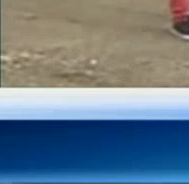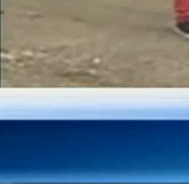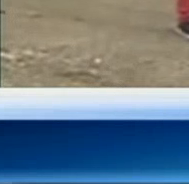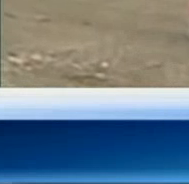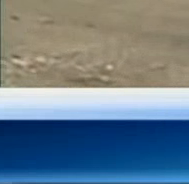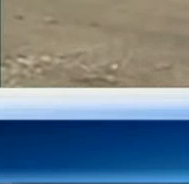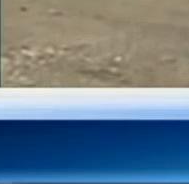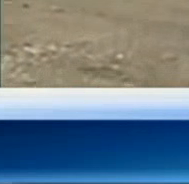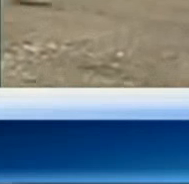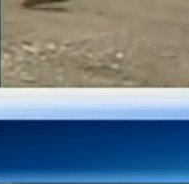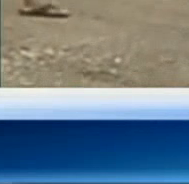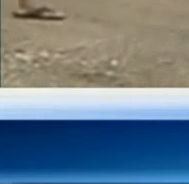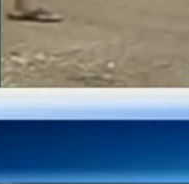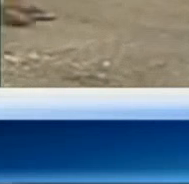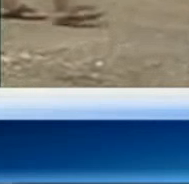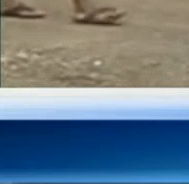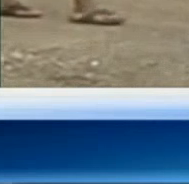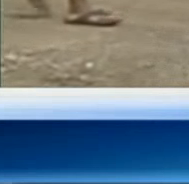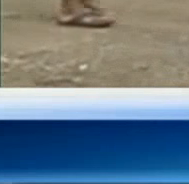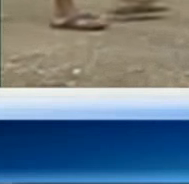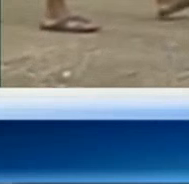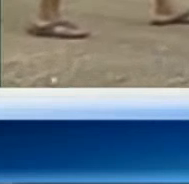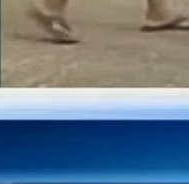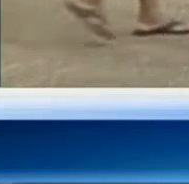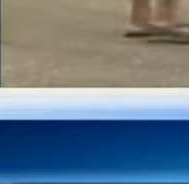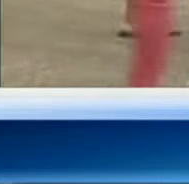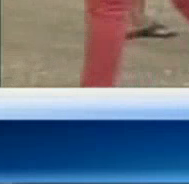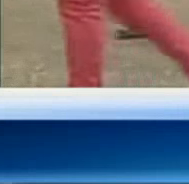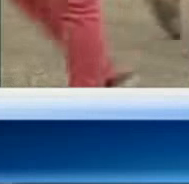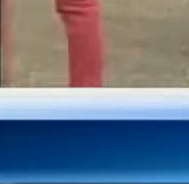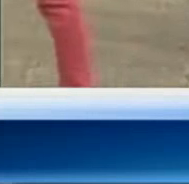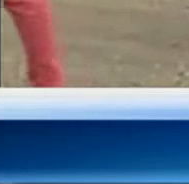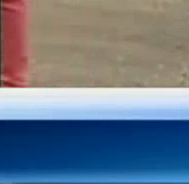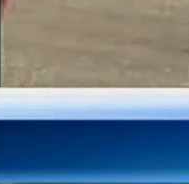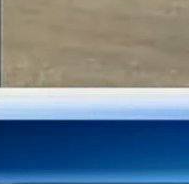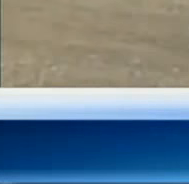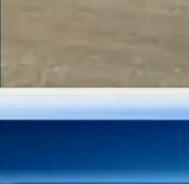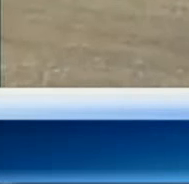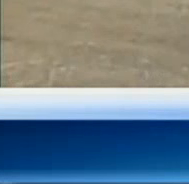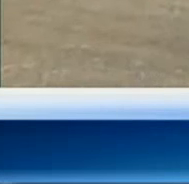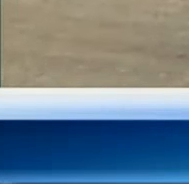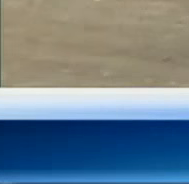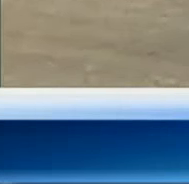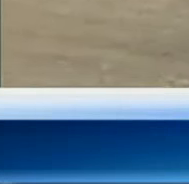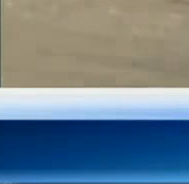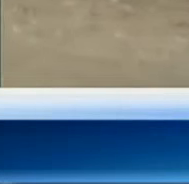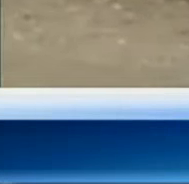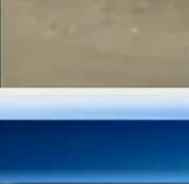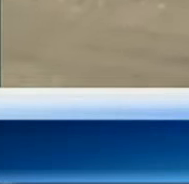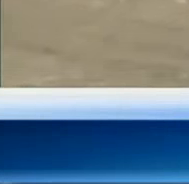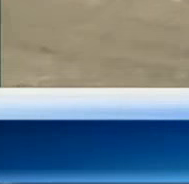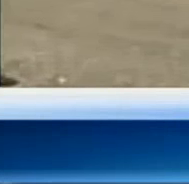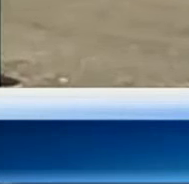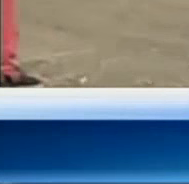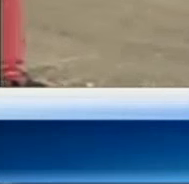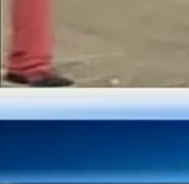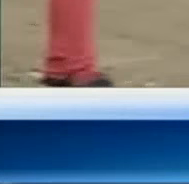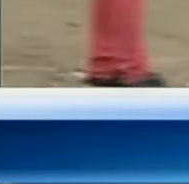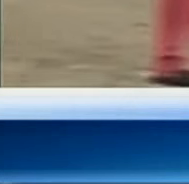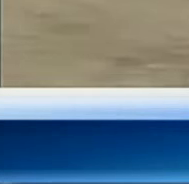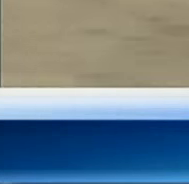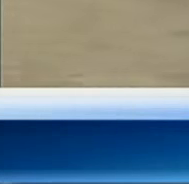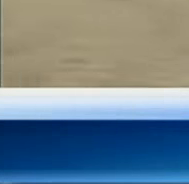porque al parecer, sin yo ser ingeniero y nada por el estilo, pero según las versiones de los moradores, al parecer habría un daño estructural,